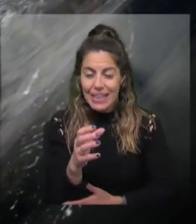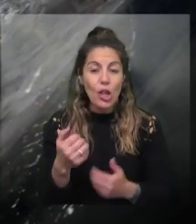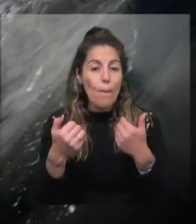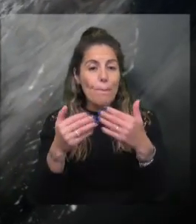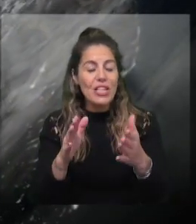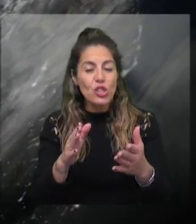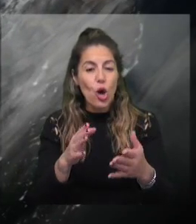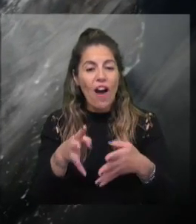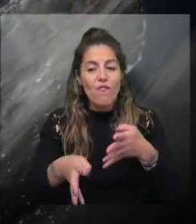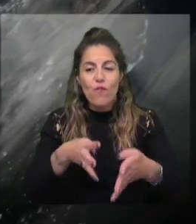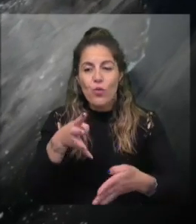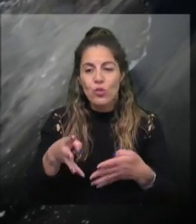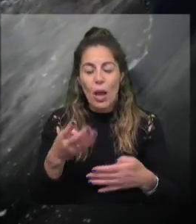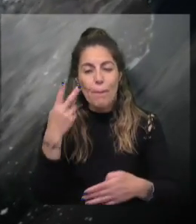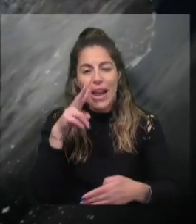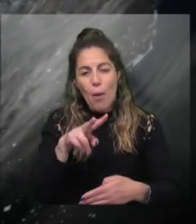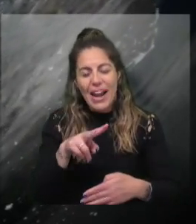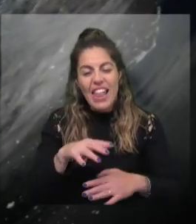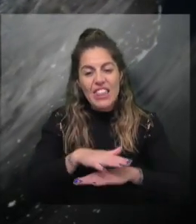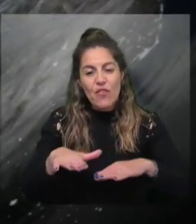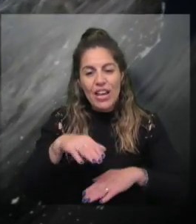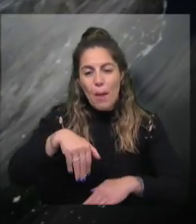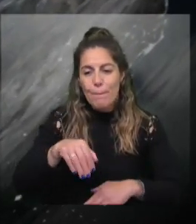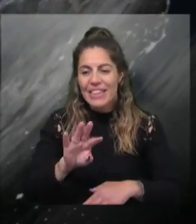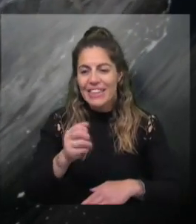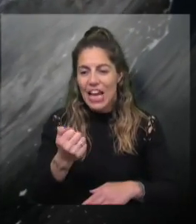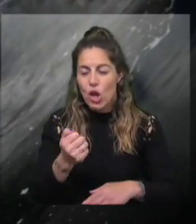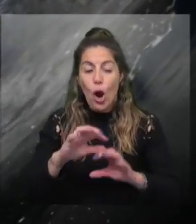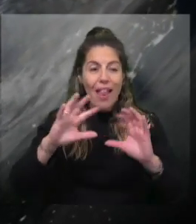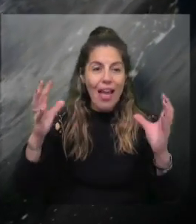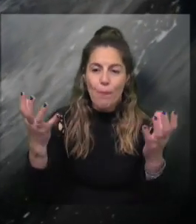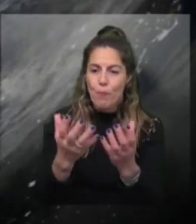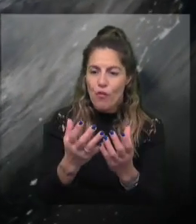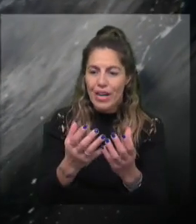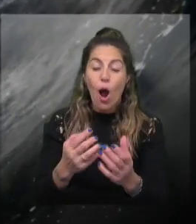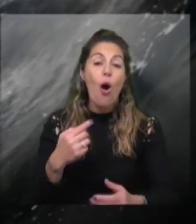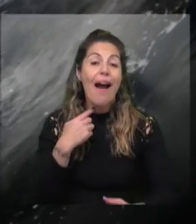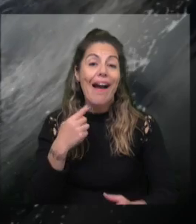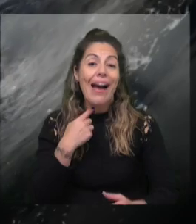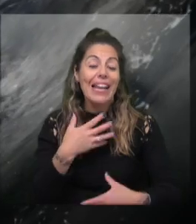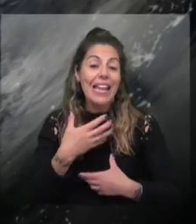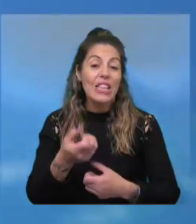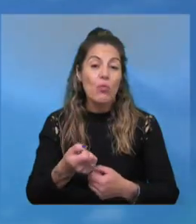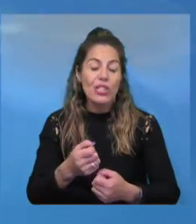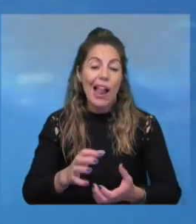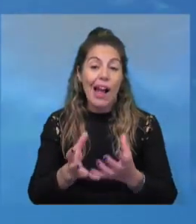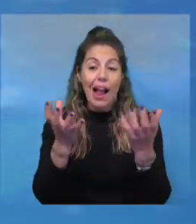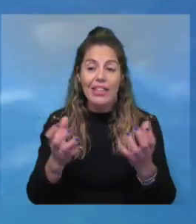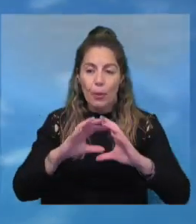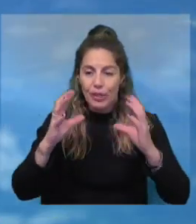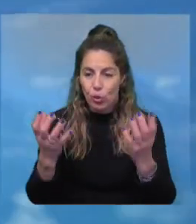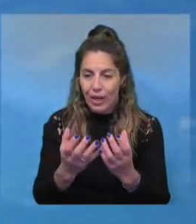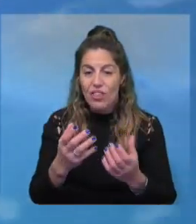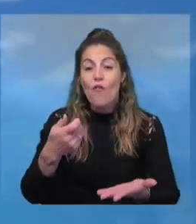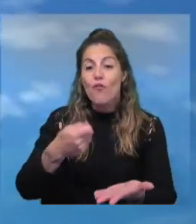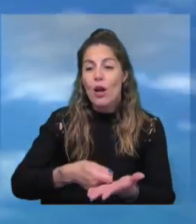para analizar los niveles de metano en la atmósfera, uno de los gases que contribuyen al calentamiento global. El Tanager 1 fue financiado